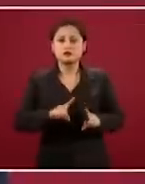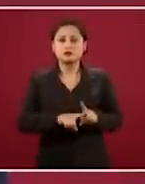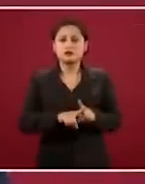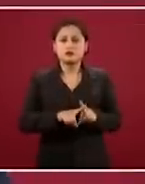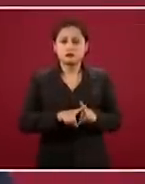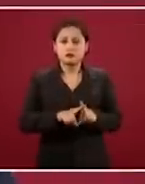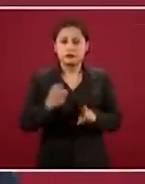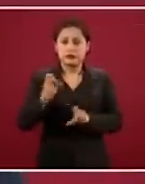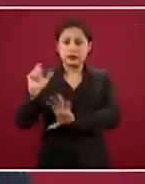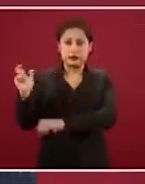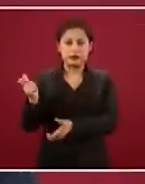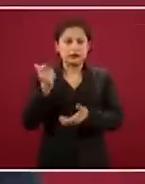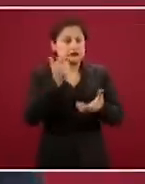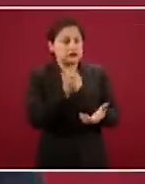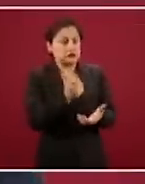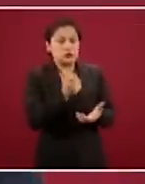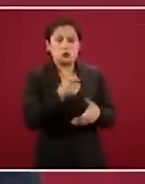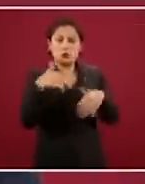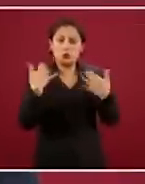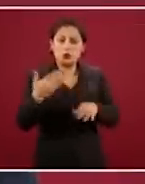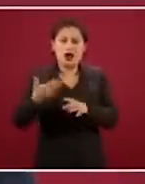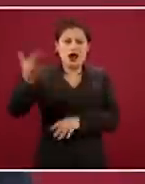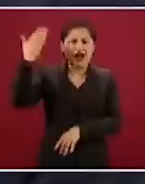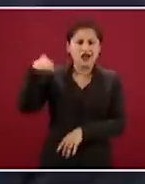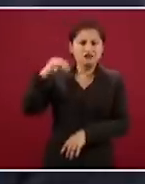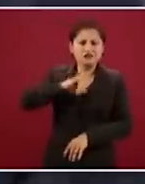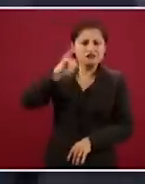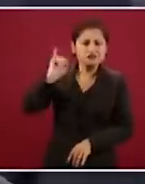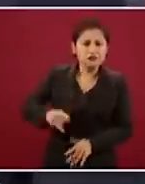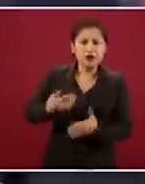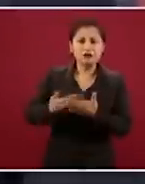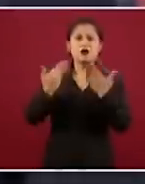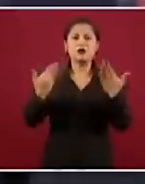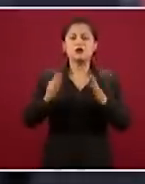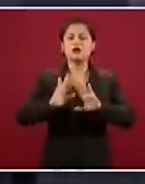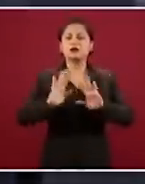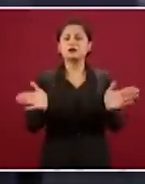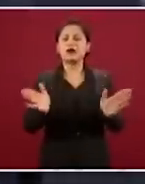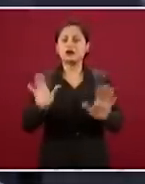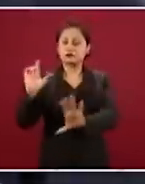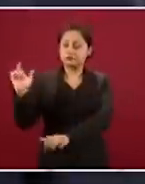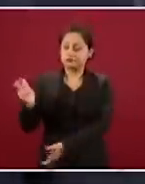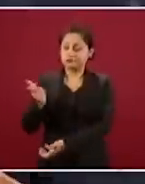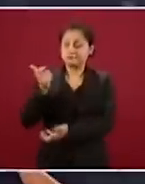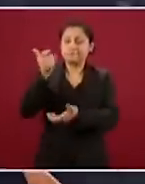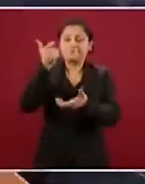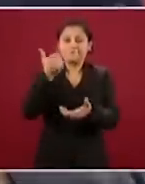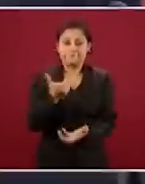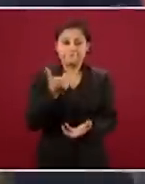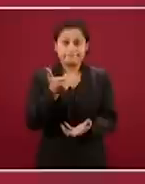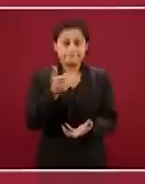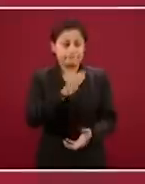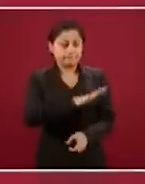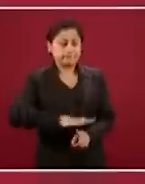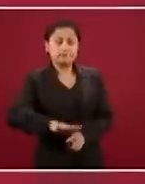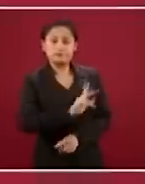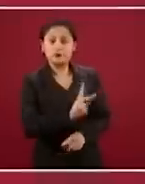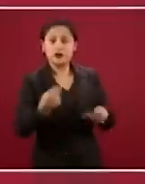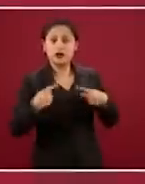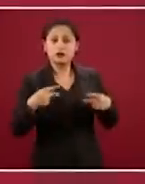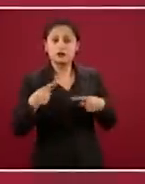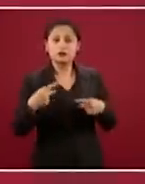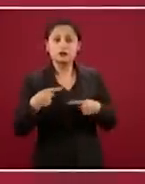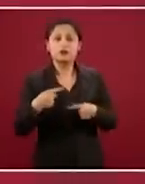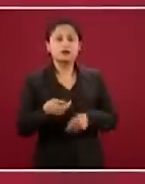son únicas en la historia, el volumen de dinero que le está llegando a la gente de